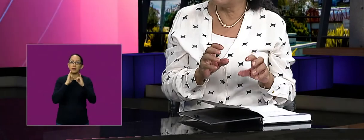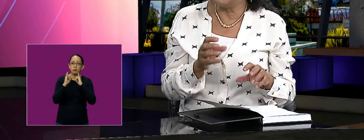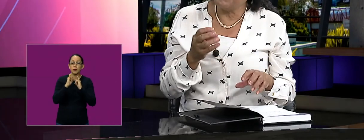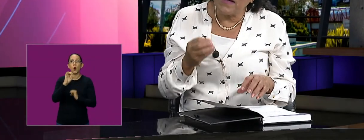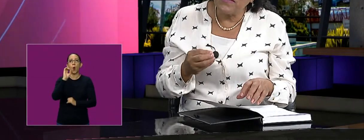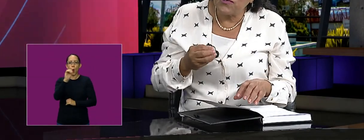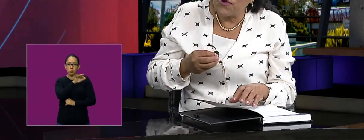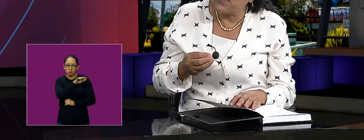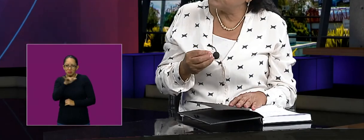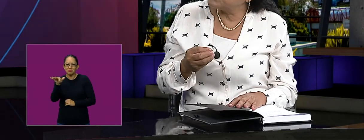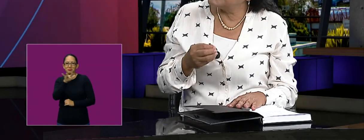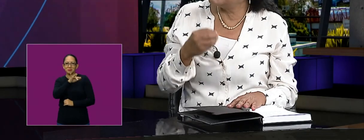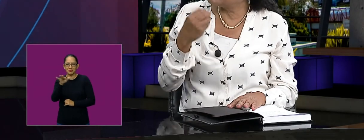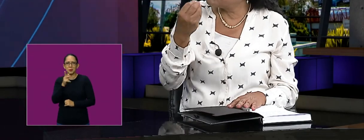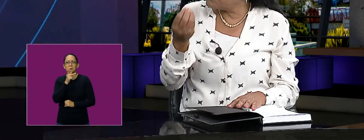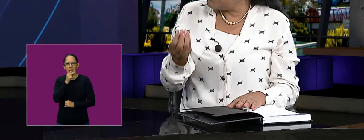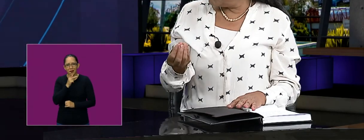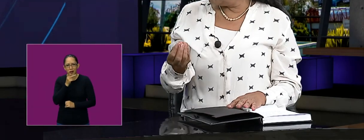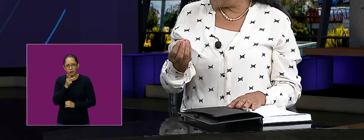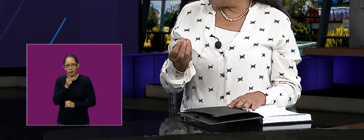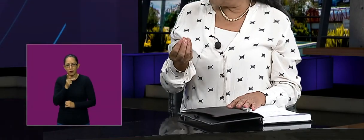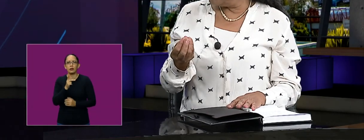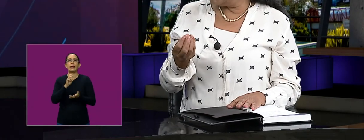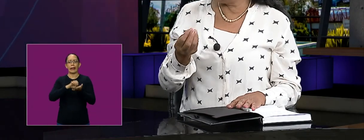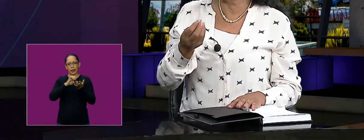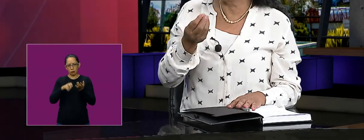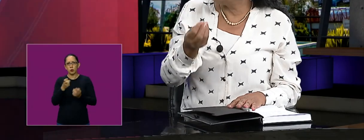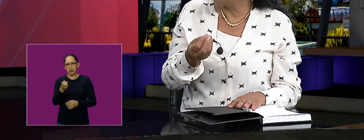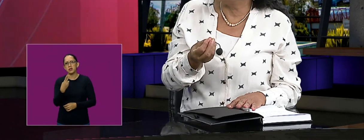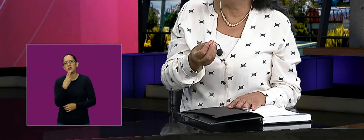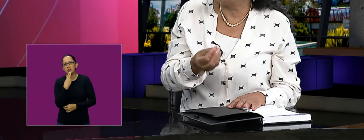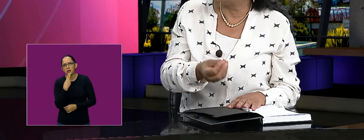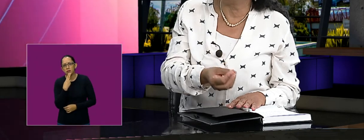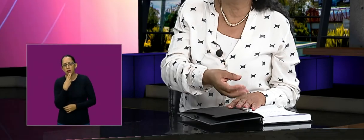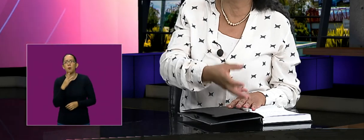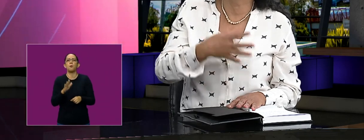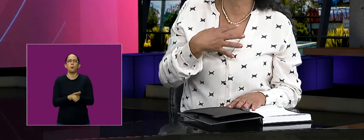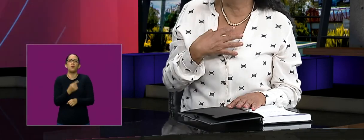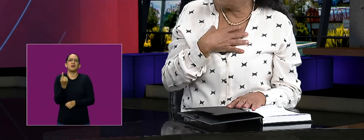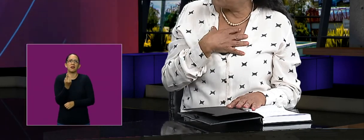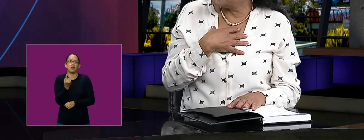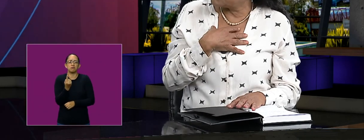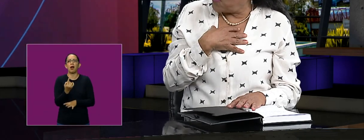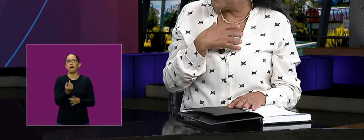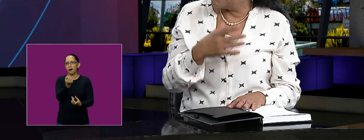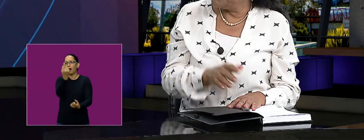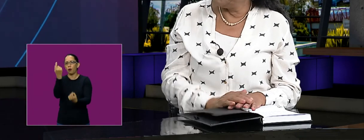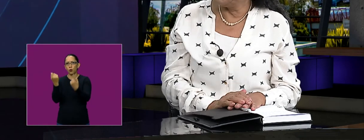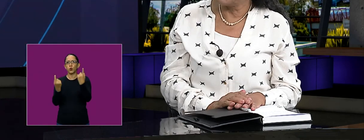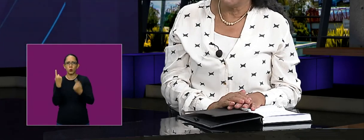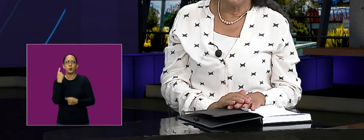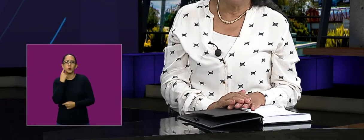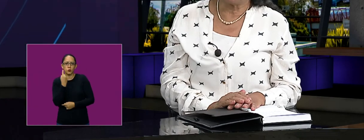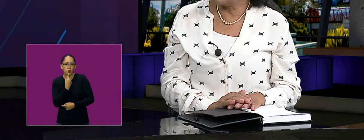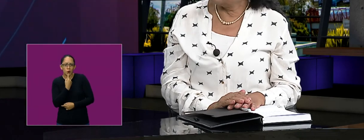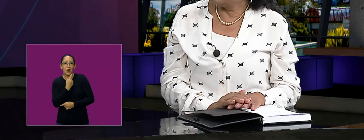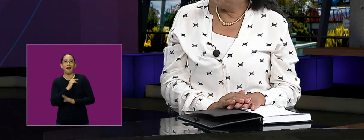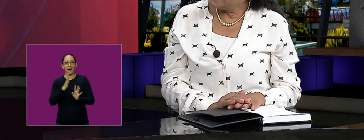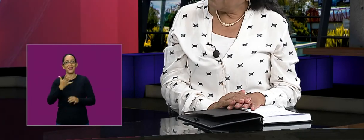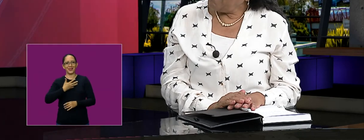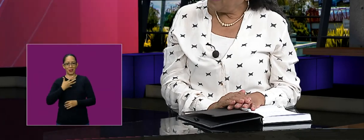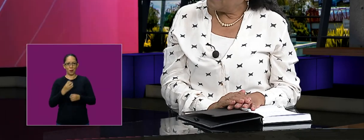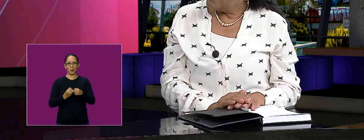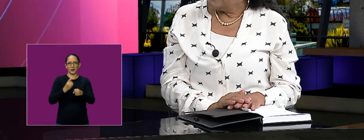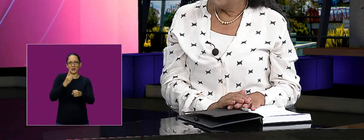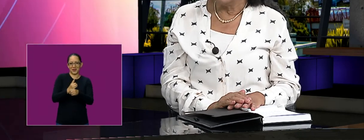porque hay sordos que ya son estudiados en el sentido de instrucción escolar. Ya. Porque no